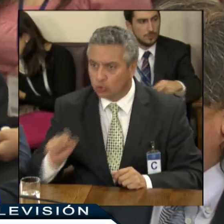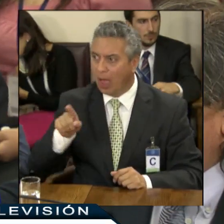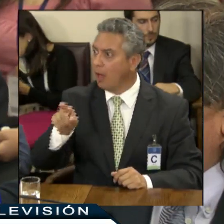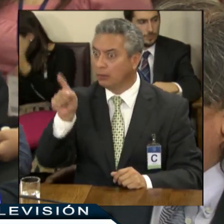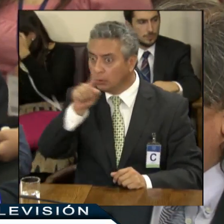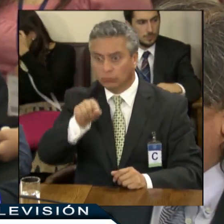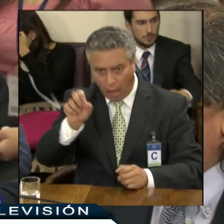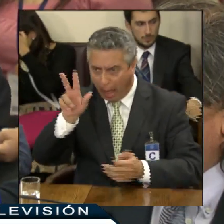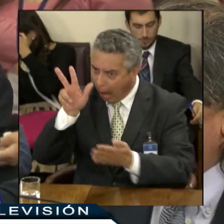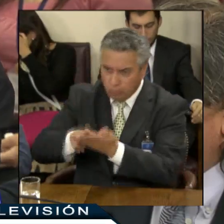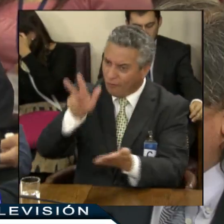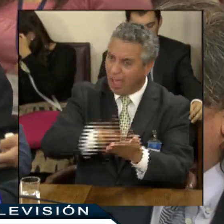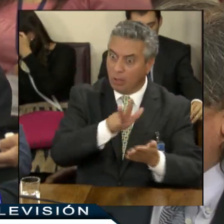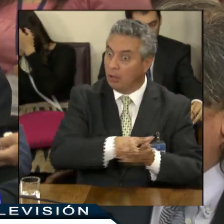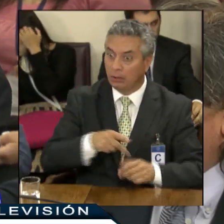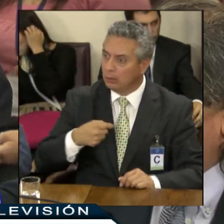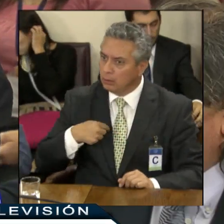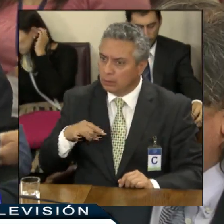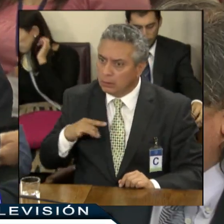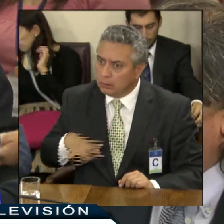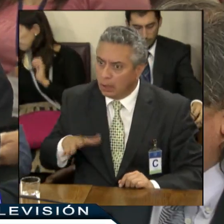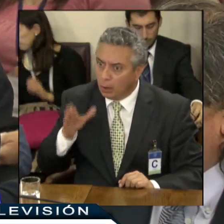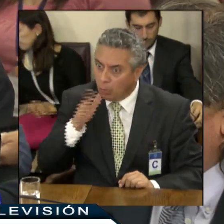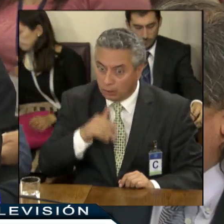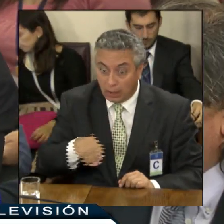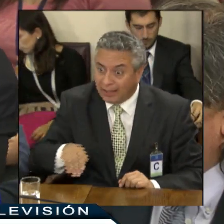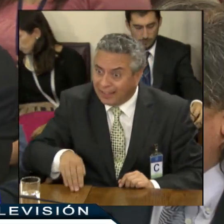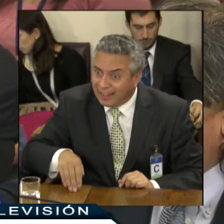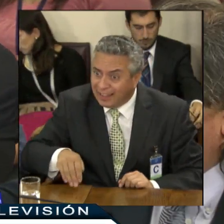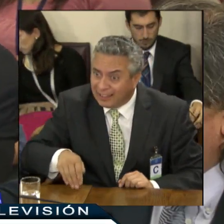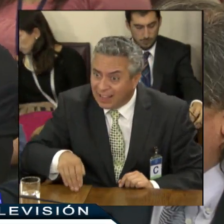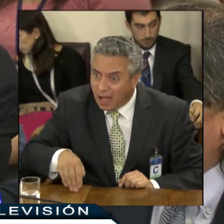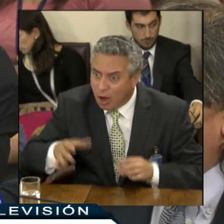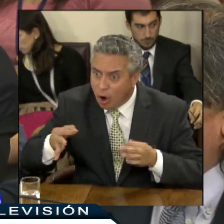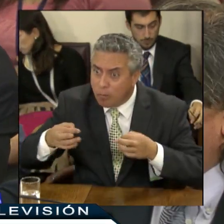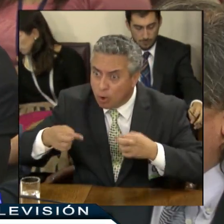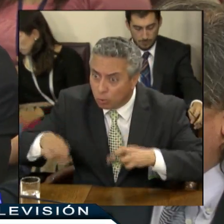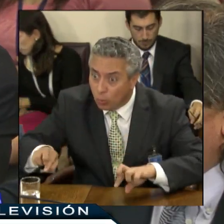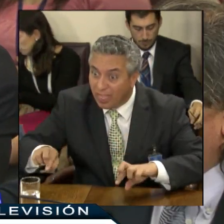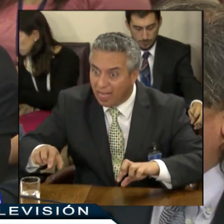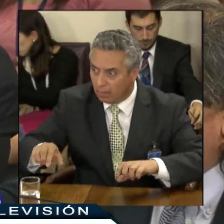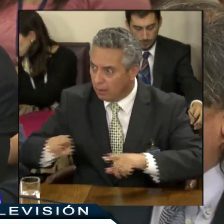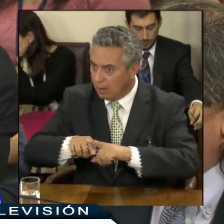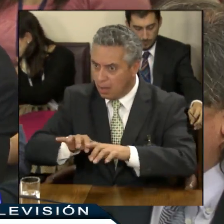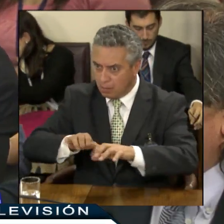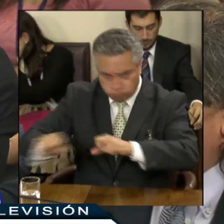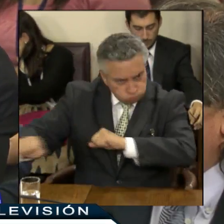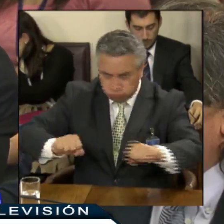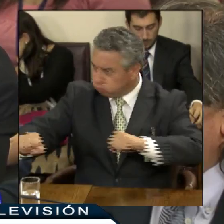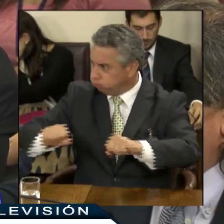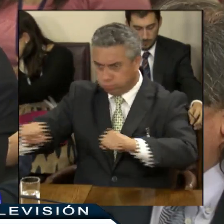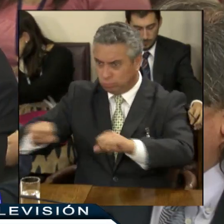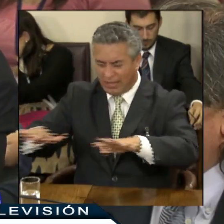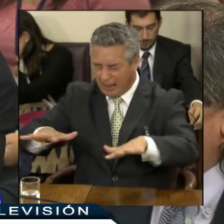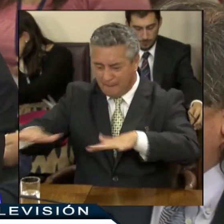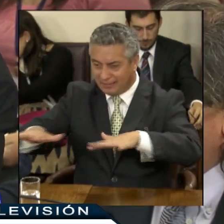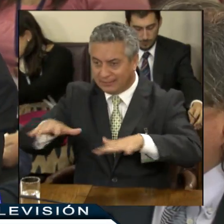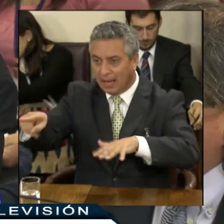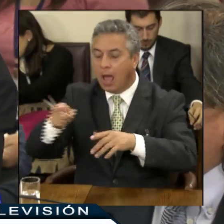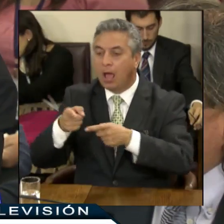sol tenemos eso Quizás es la oportunidad cierto de remecer un poco a la sociedad